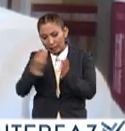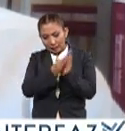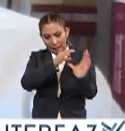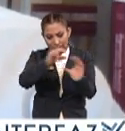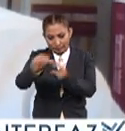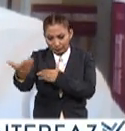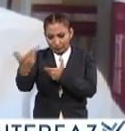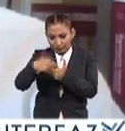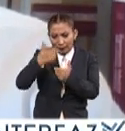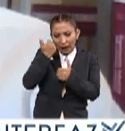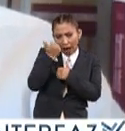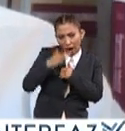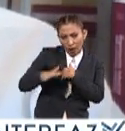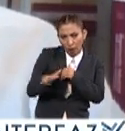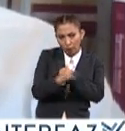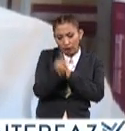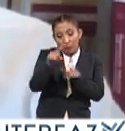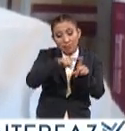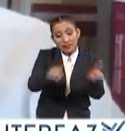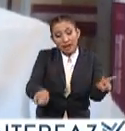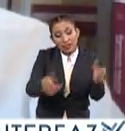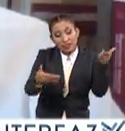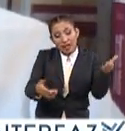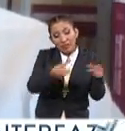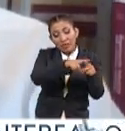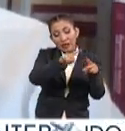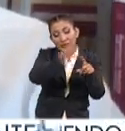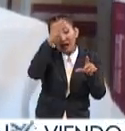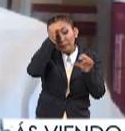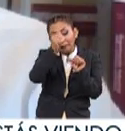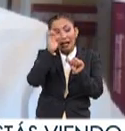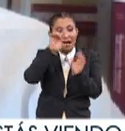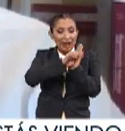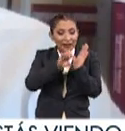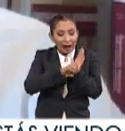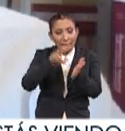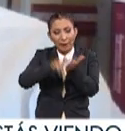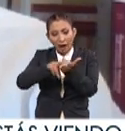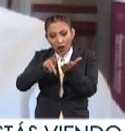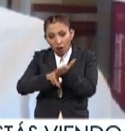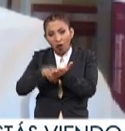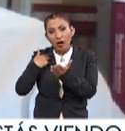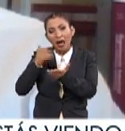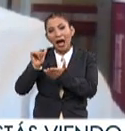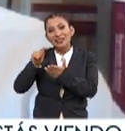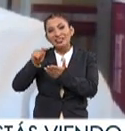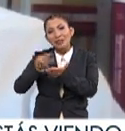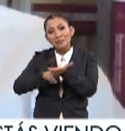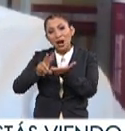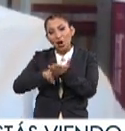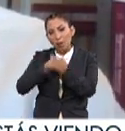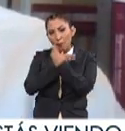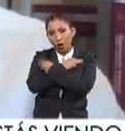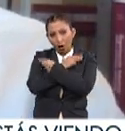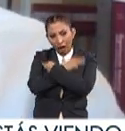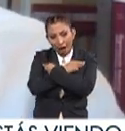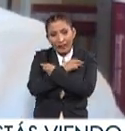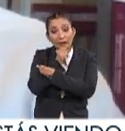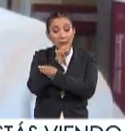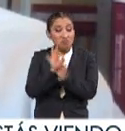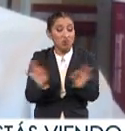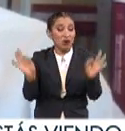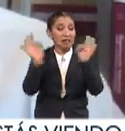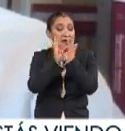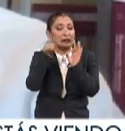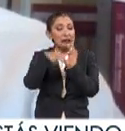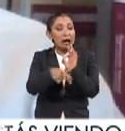a nuestros estudiantes la diferencia entre los diferentes conceptos entre ética, valores, antivalores, moral, y también muy